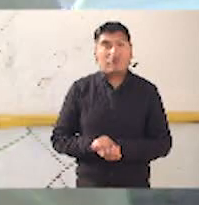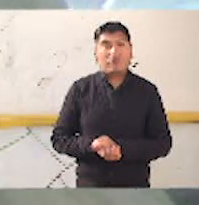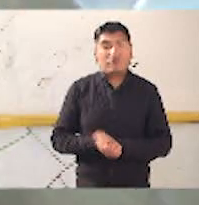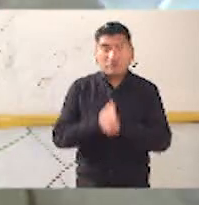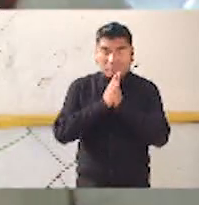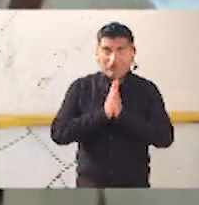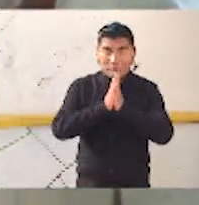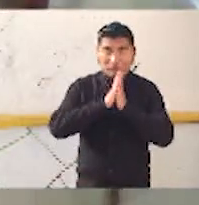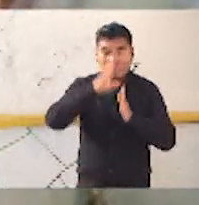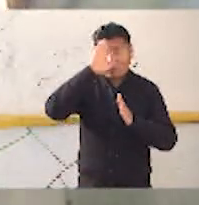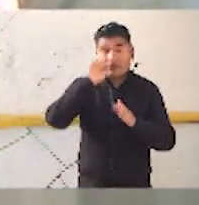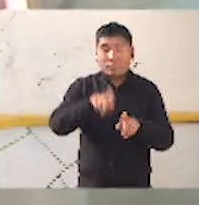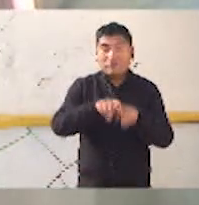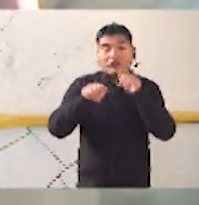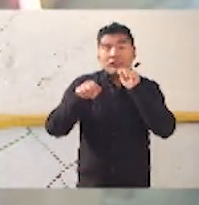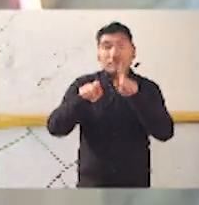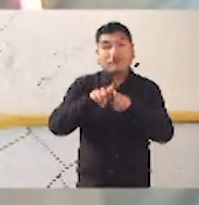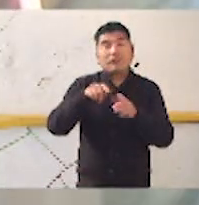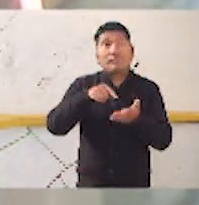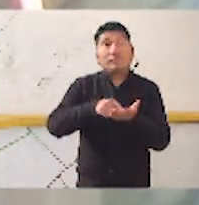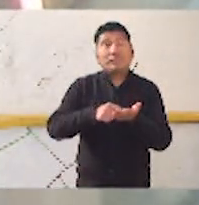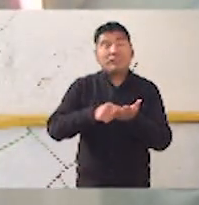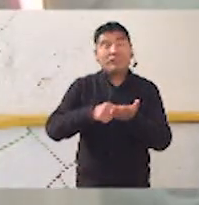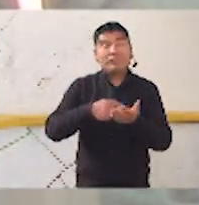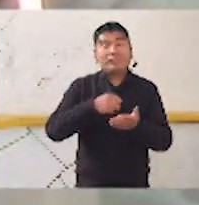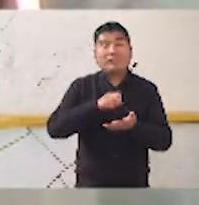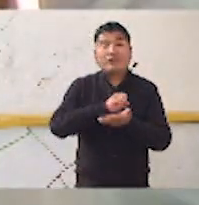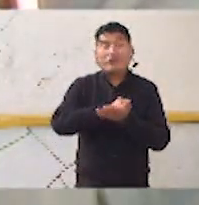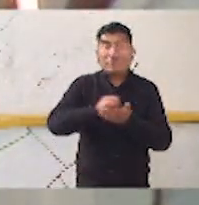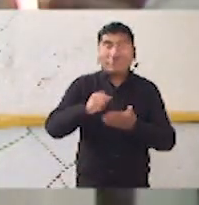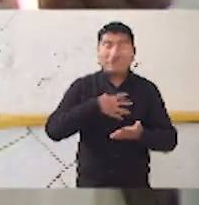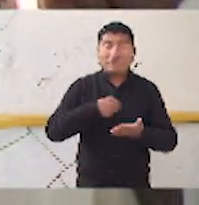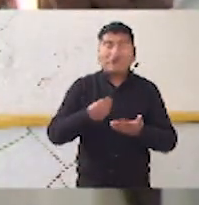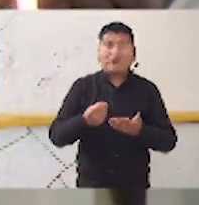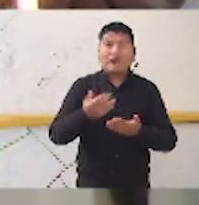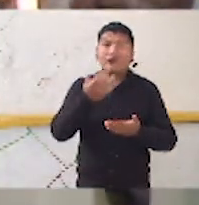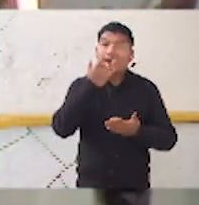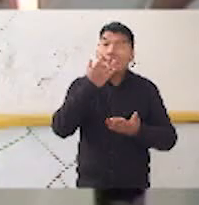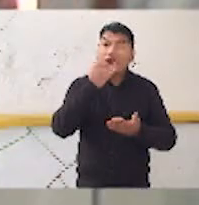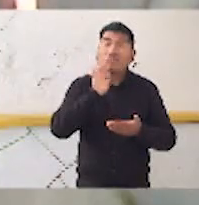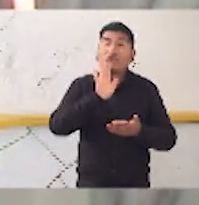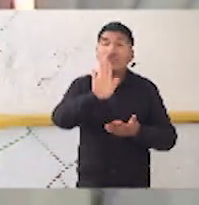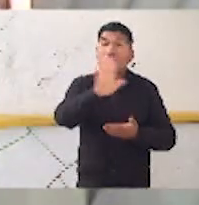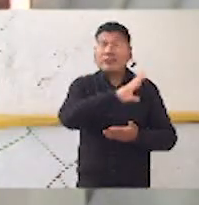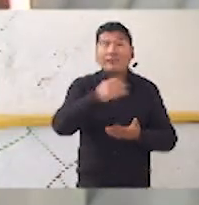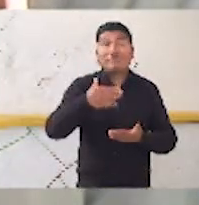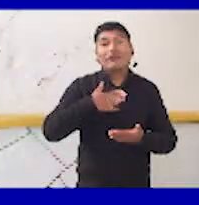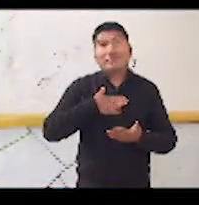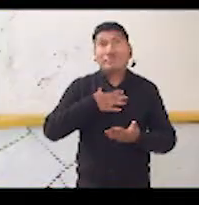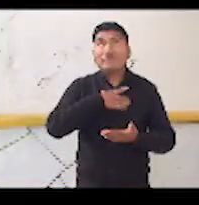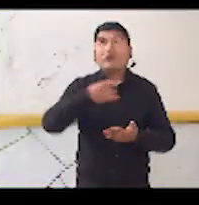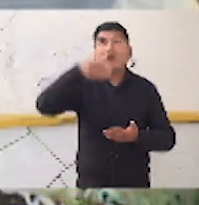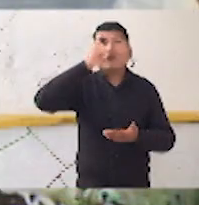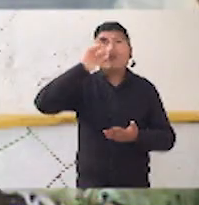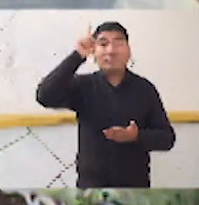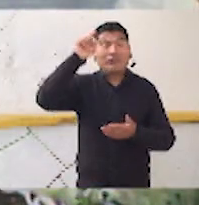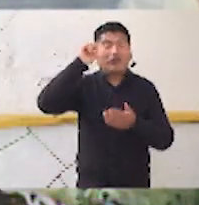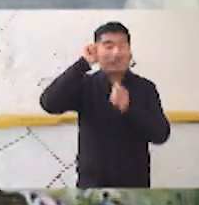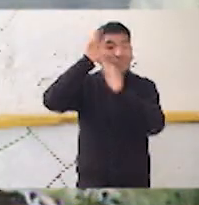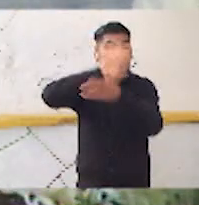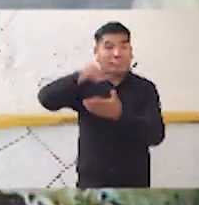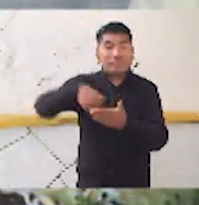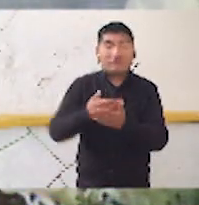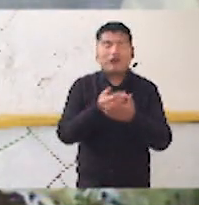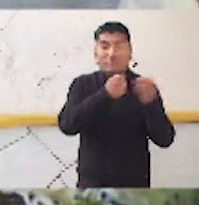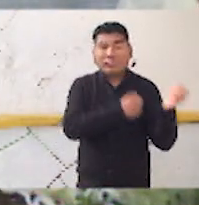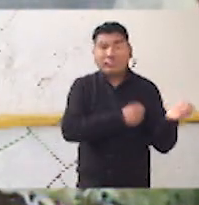Oren, hermanos y hermanas, para que este sacrificio mío y de ustedes sea agradable a Dios Padre Todopoderoso.